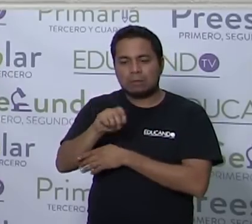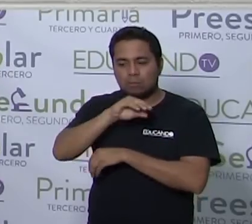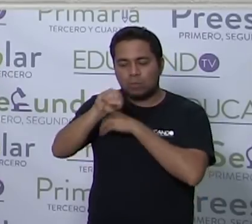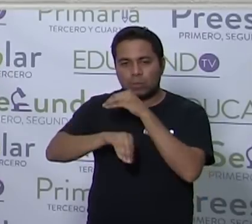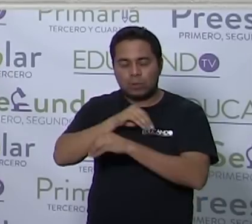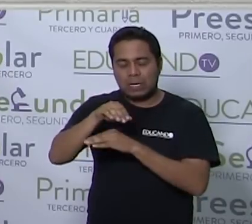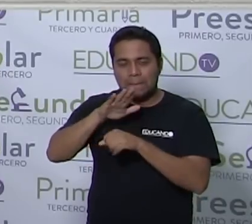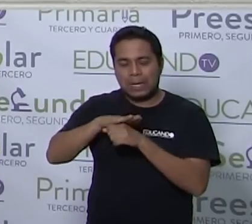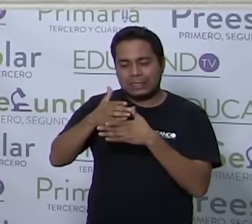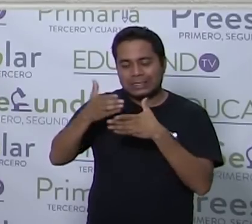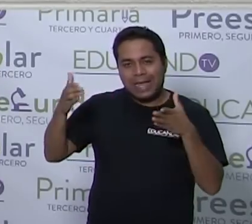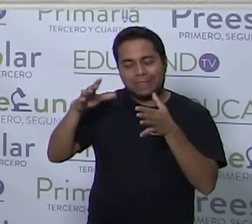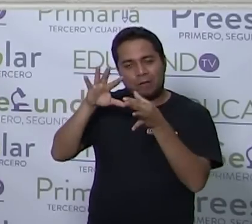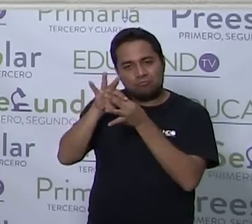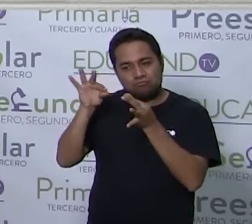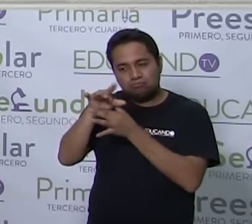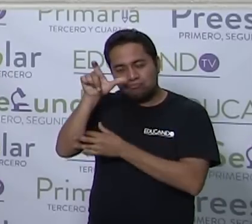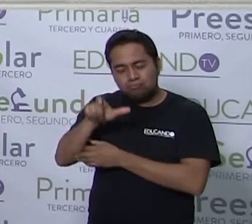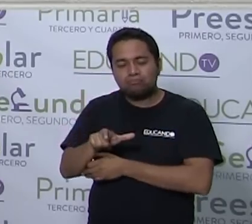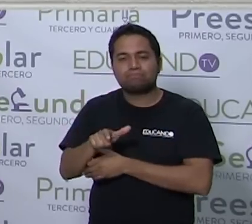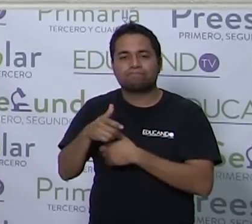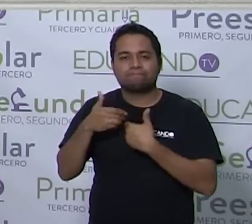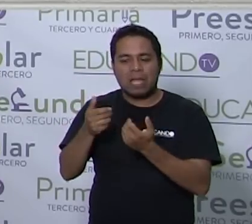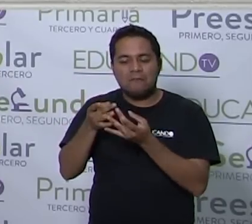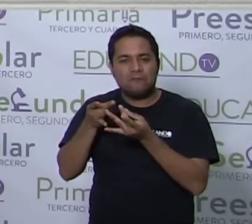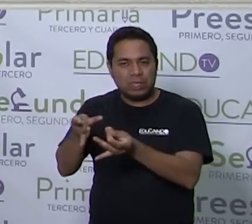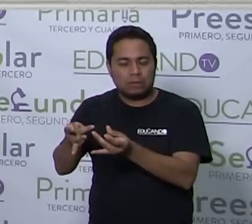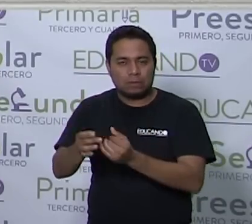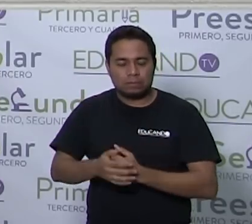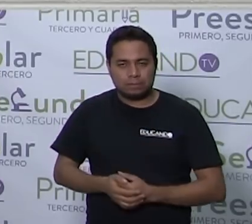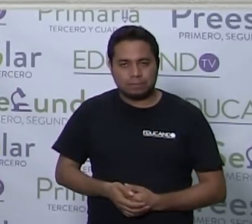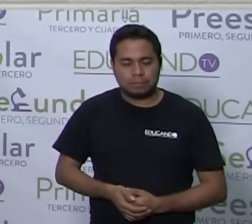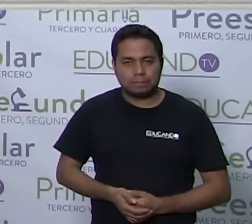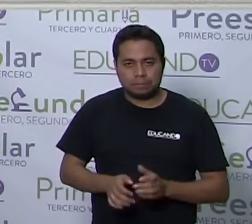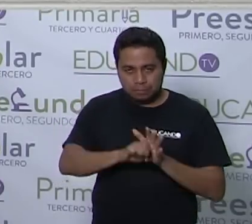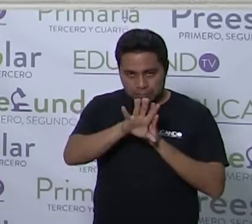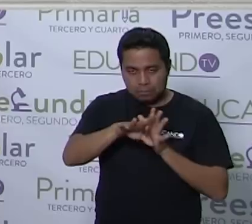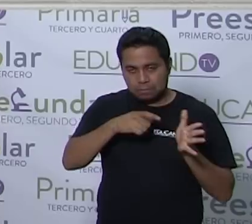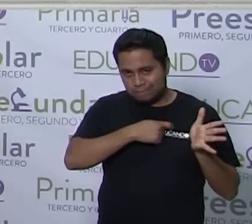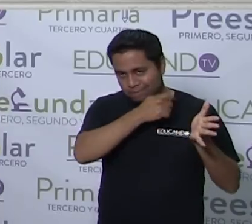la descripción. Fíjense bien, vamos a escribir: la luna